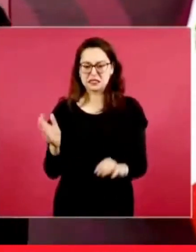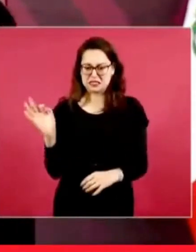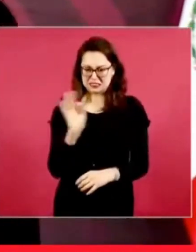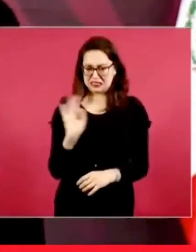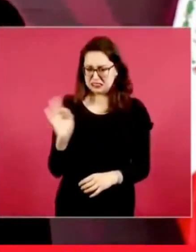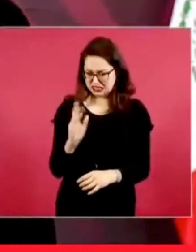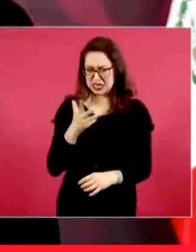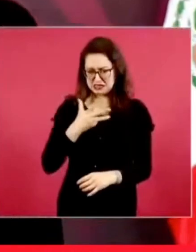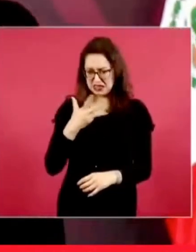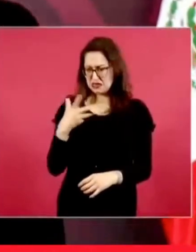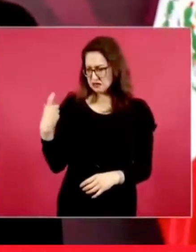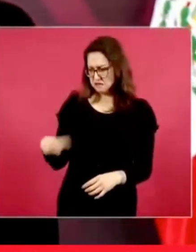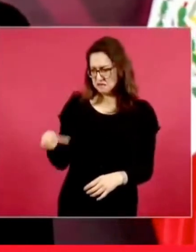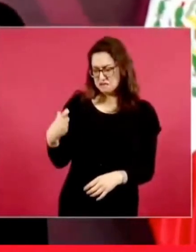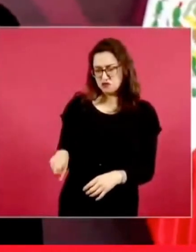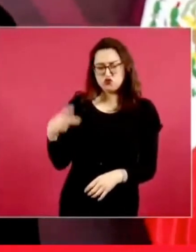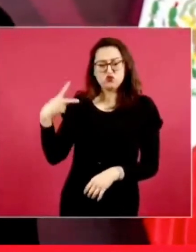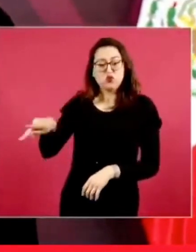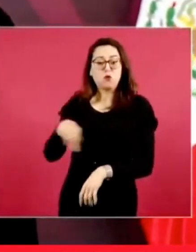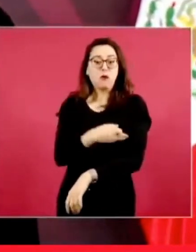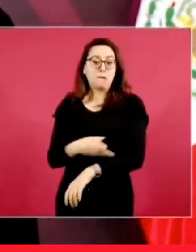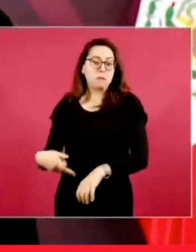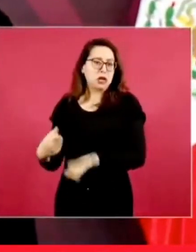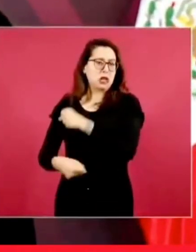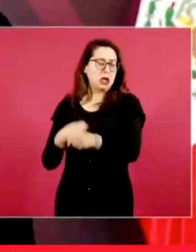de abolengo,